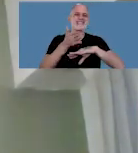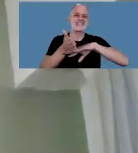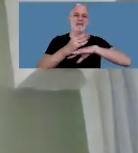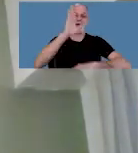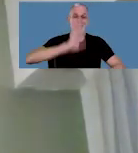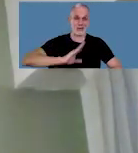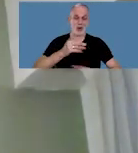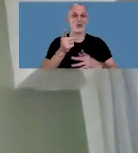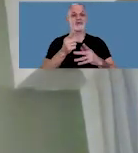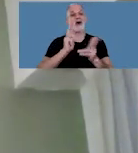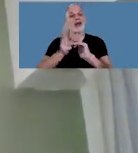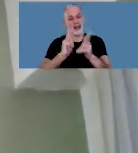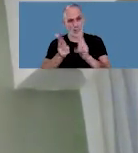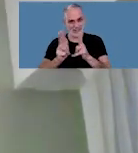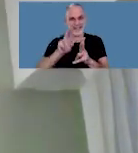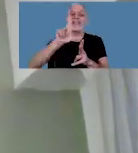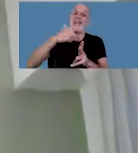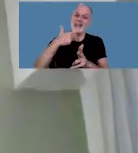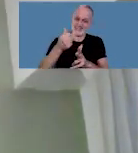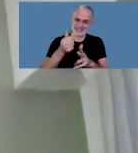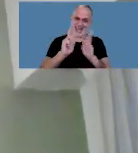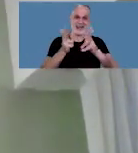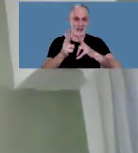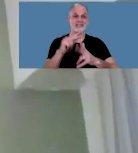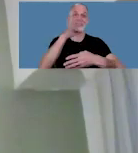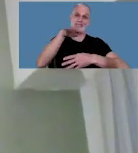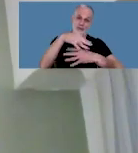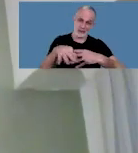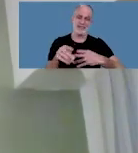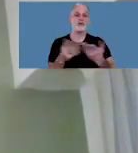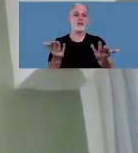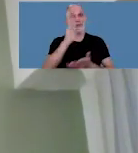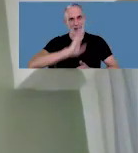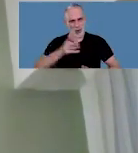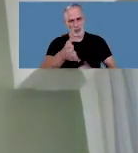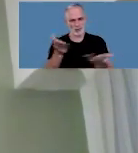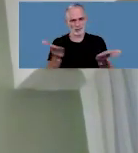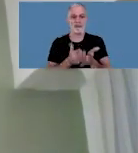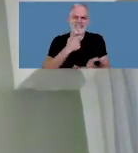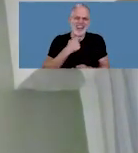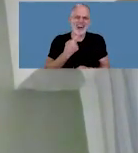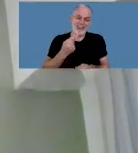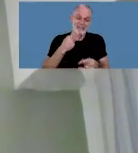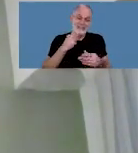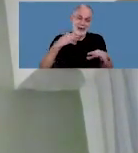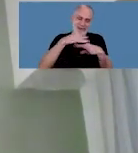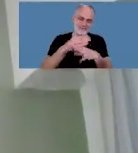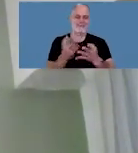que tenemos lenguaje de lengua de señas y también subtítulos, apto hipoacúsicos, es lo que quería decir.